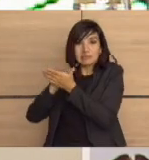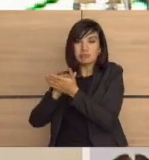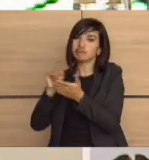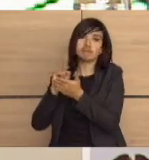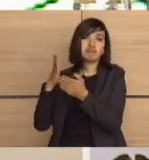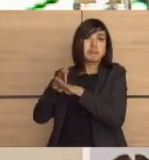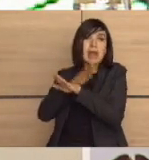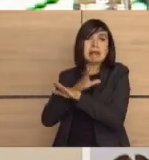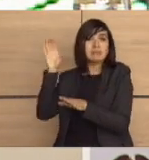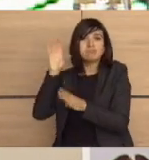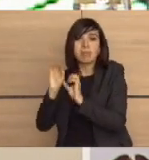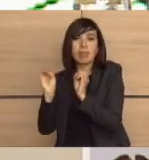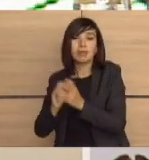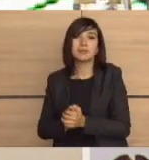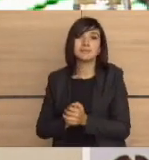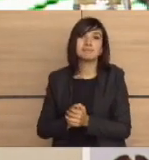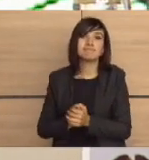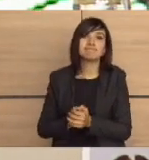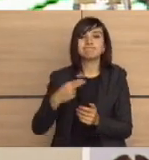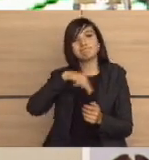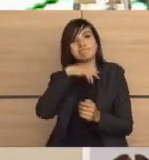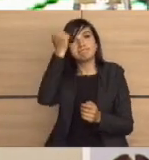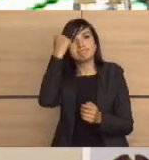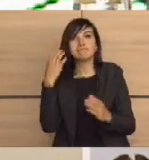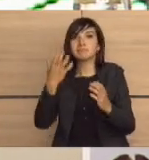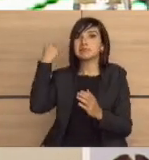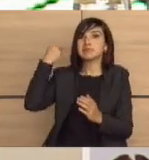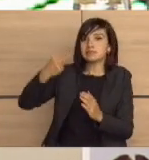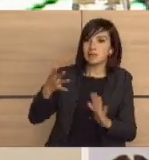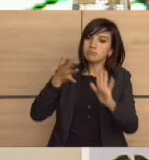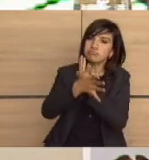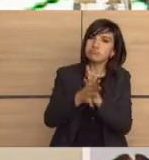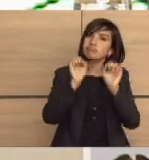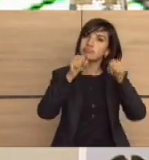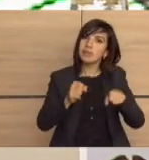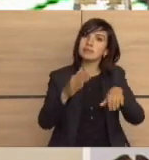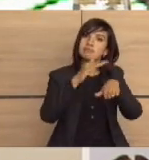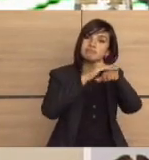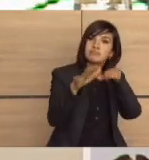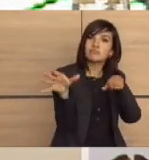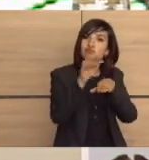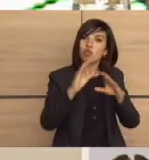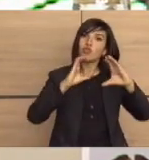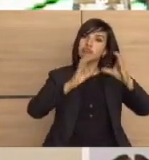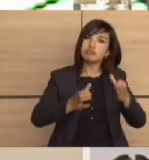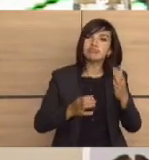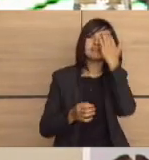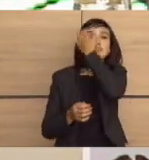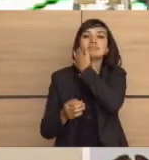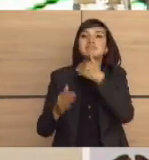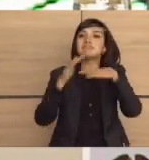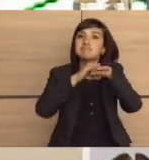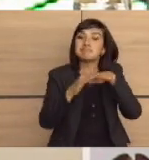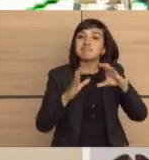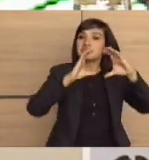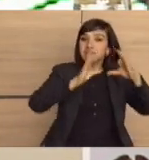sociales o de historia podemos compartir con todos. Sería esa invitación a que hablemos, a que conversemos, a que estas preocupaciones